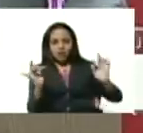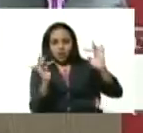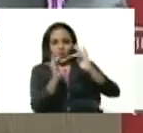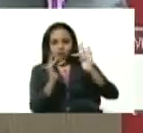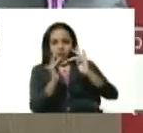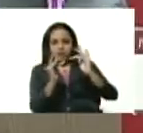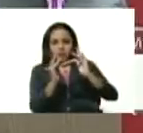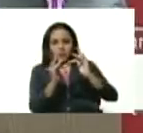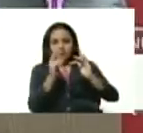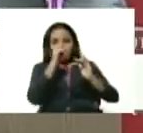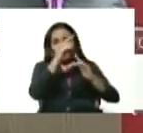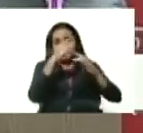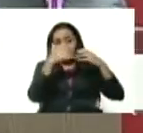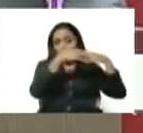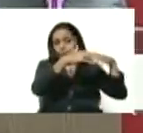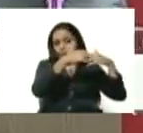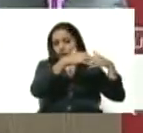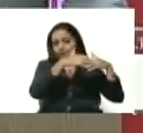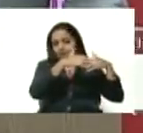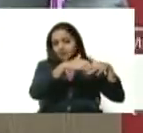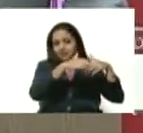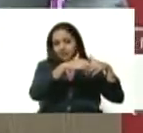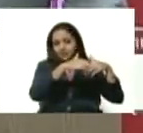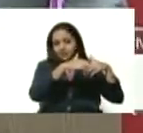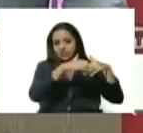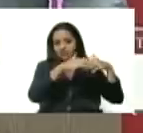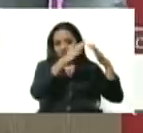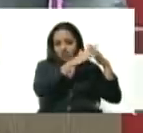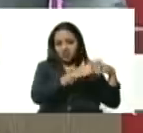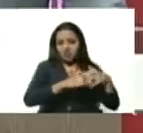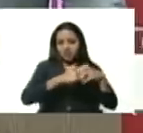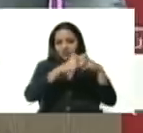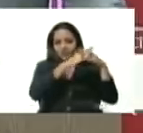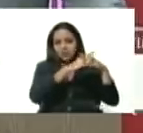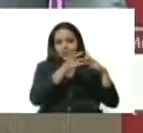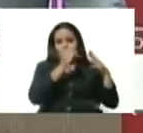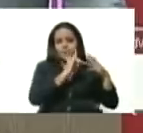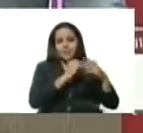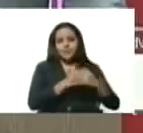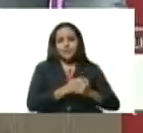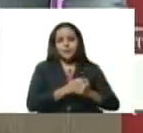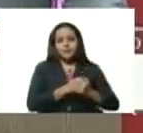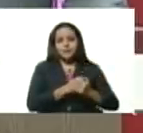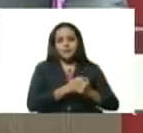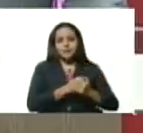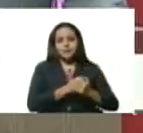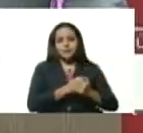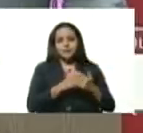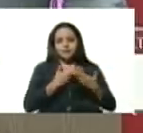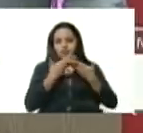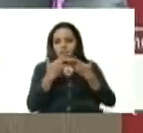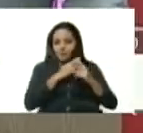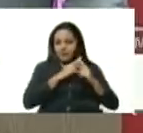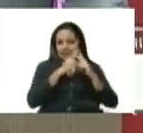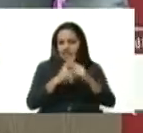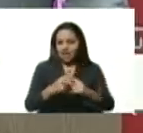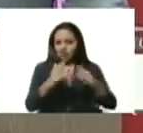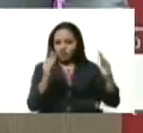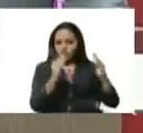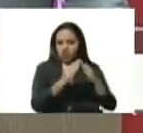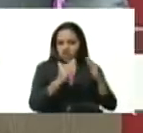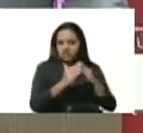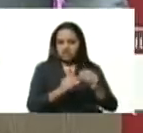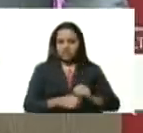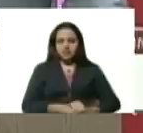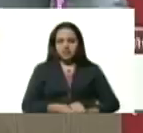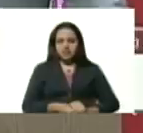los empresarios que prestaron viviendas, apartamentos,